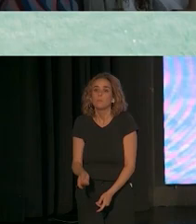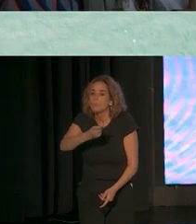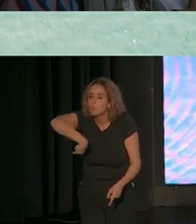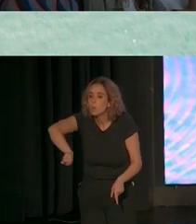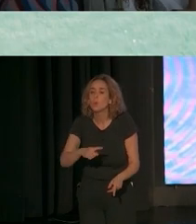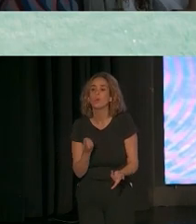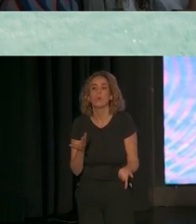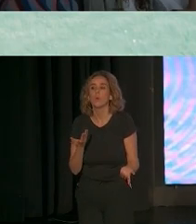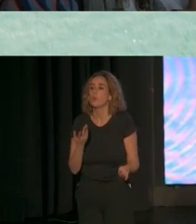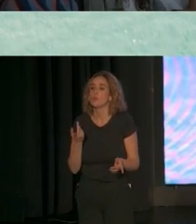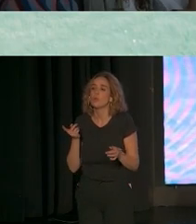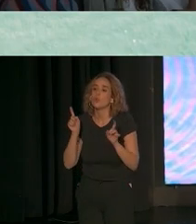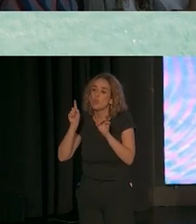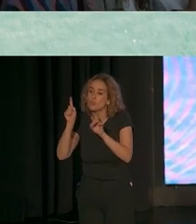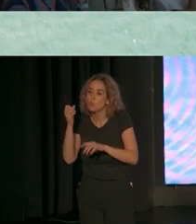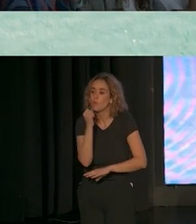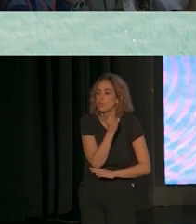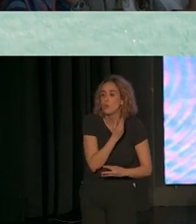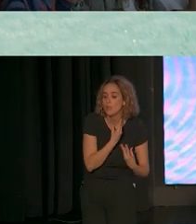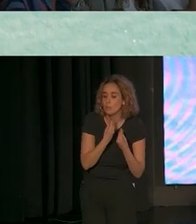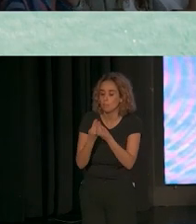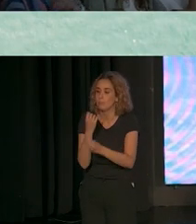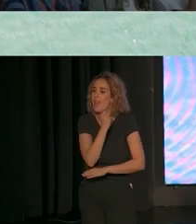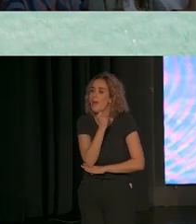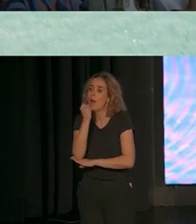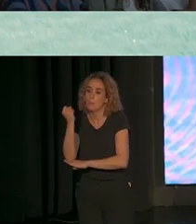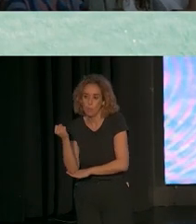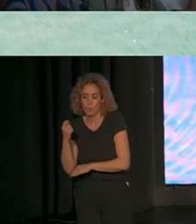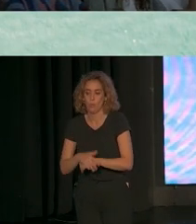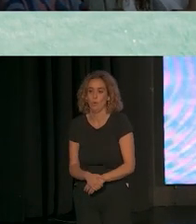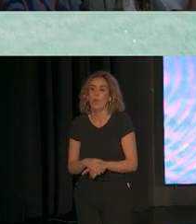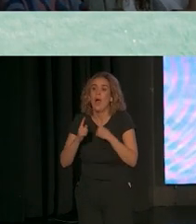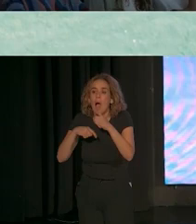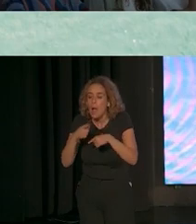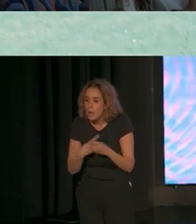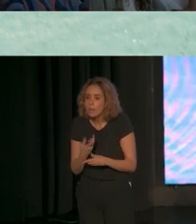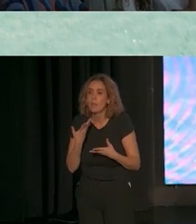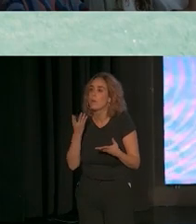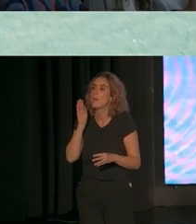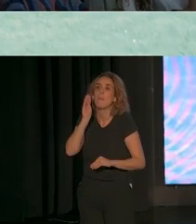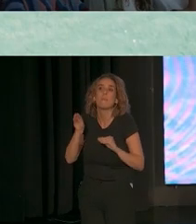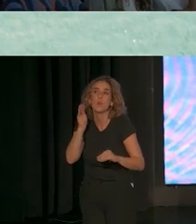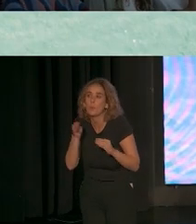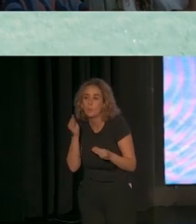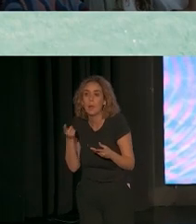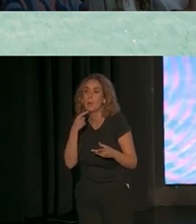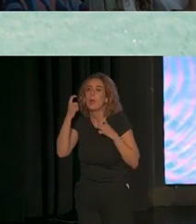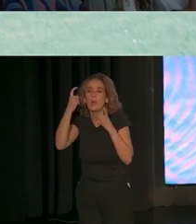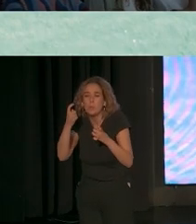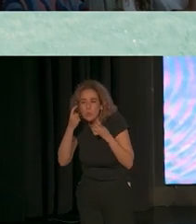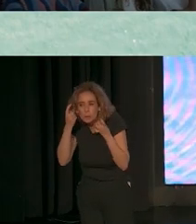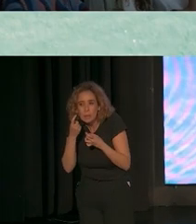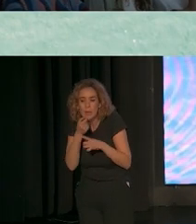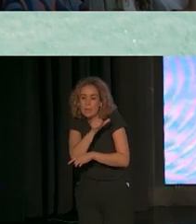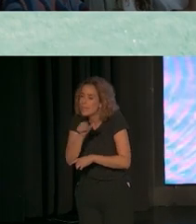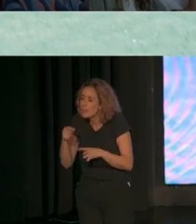Nosotros somos coprofesores, alguien que puede estar ayudando a la familia y a quien la familia recurrir para decir, hemos estado intentando esto durante